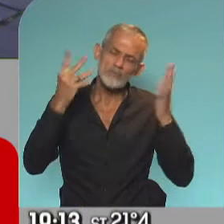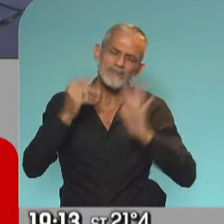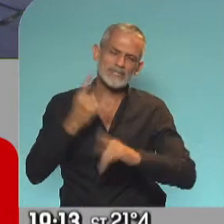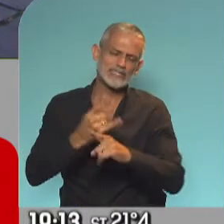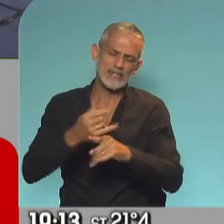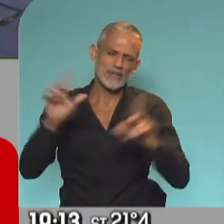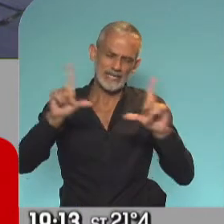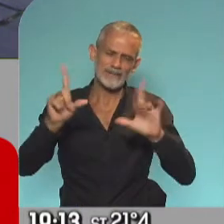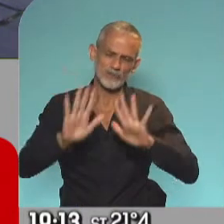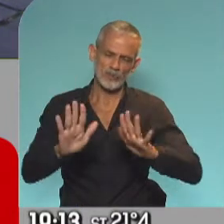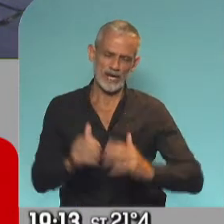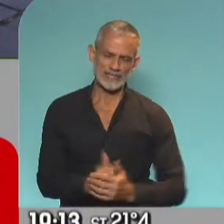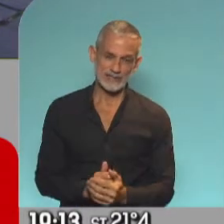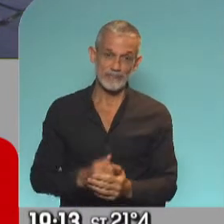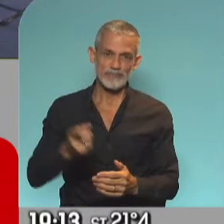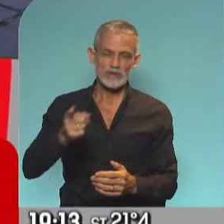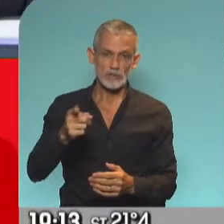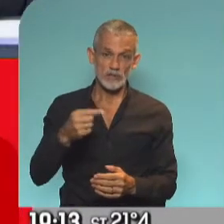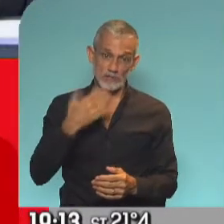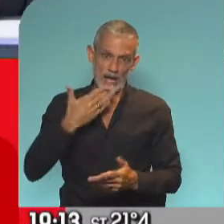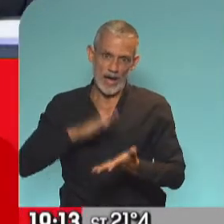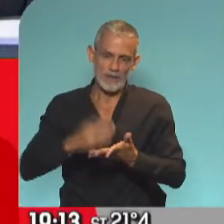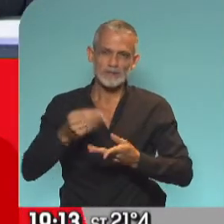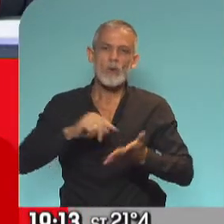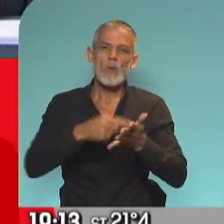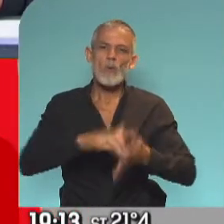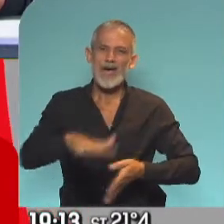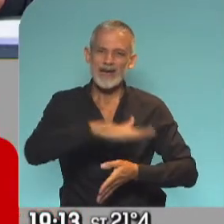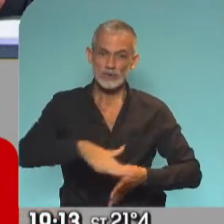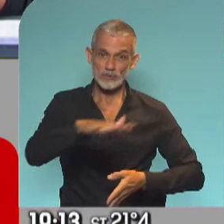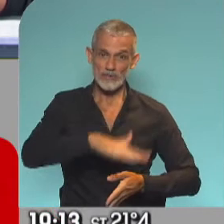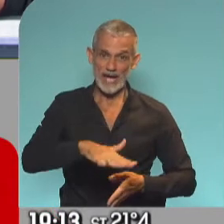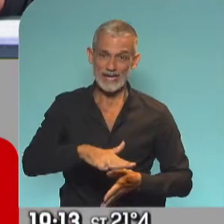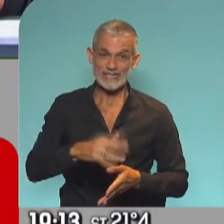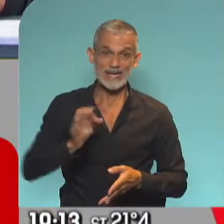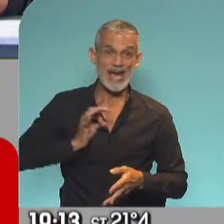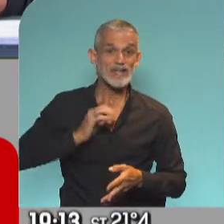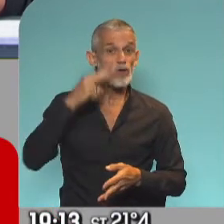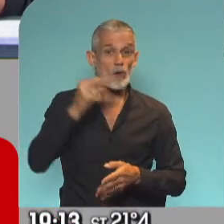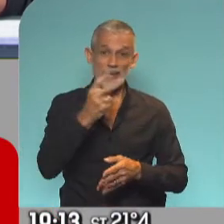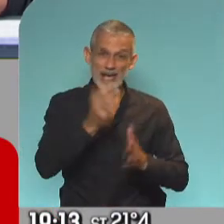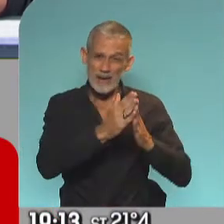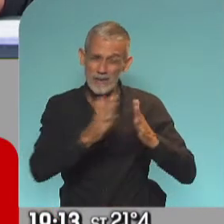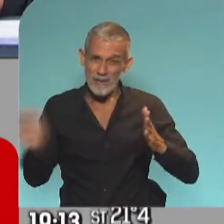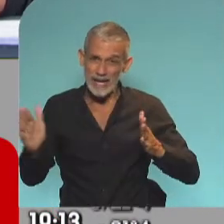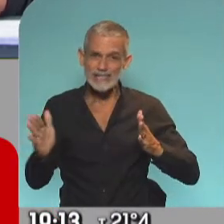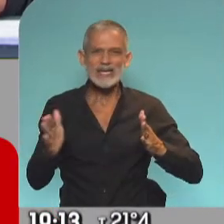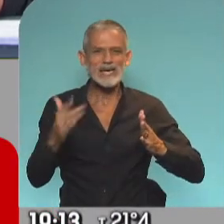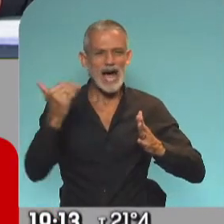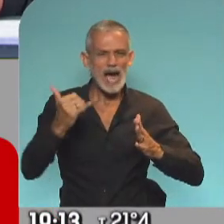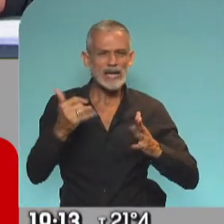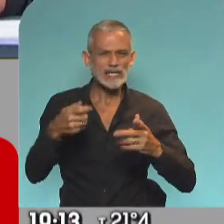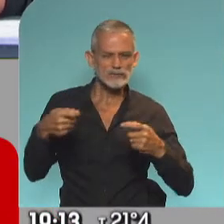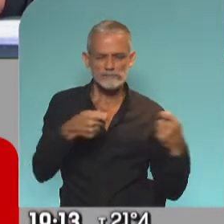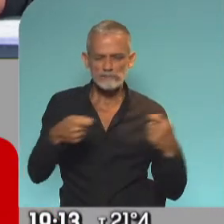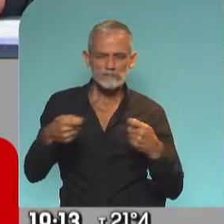comunicación. Está muy bien. El distrito del que estamos hablando, la ciudad de Buenos Aires, durante 2020 tuvo algún tipo de puja